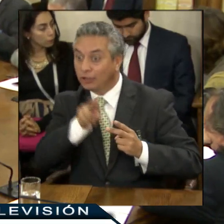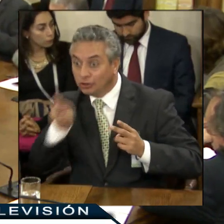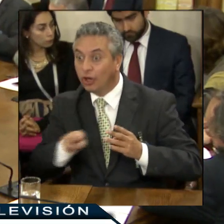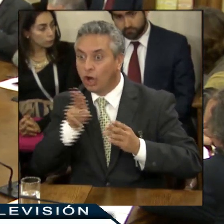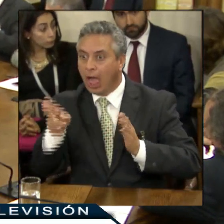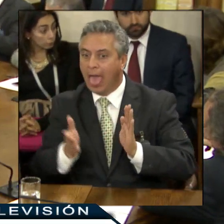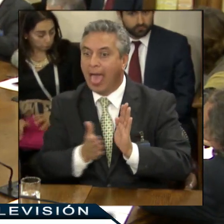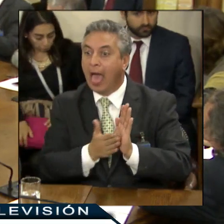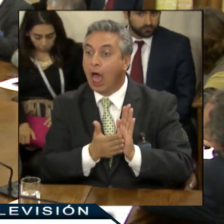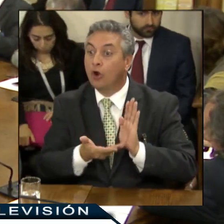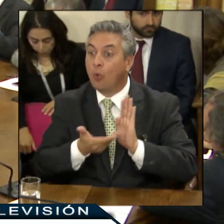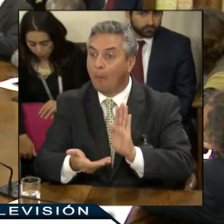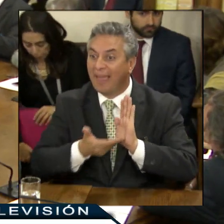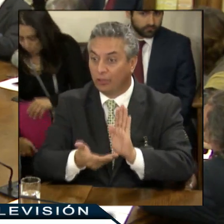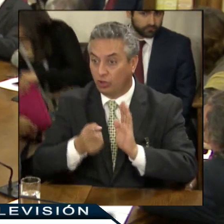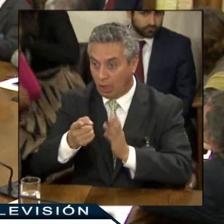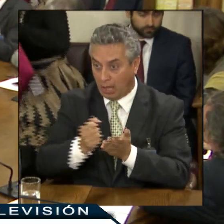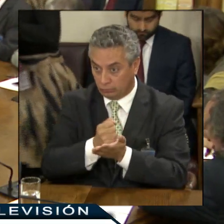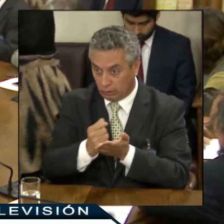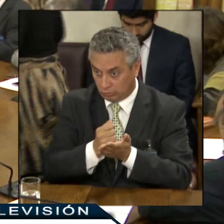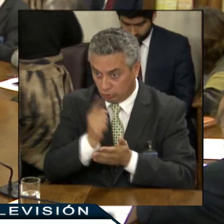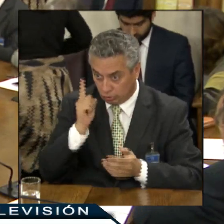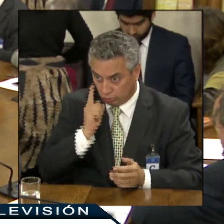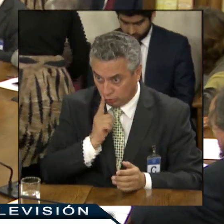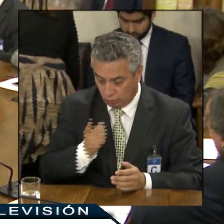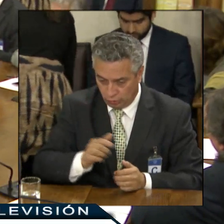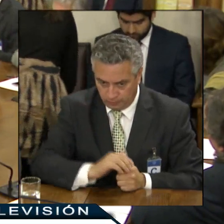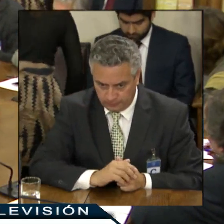de la asociación de